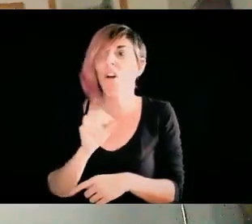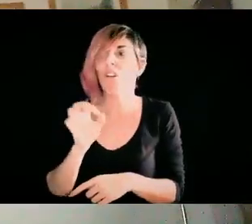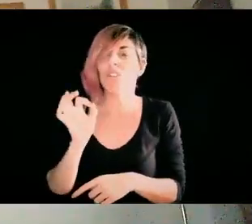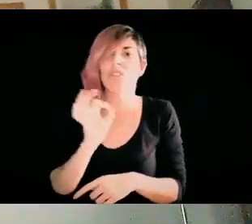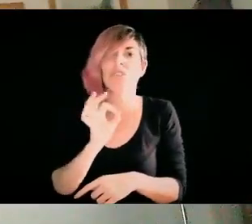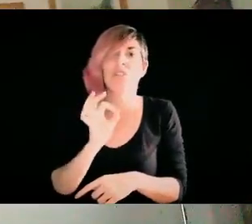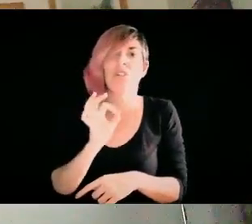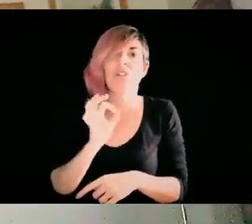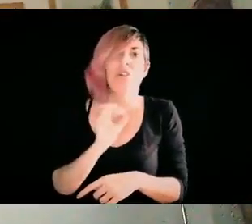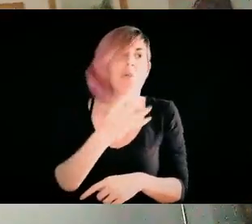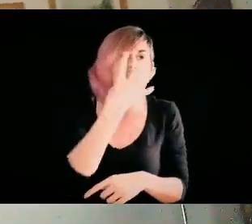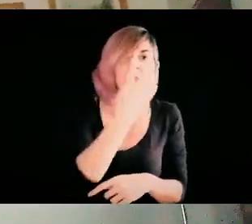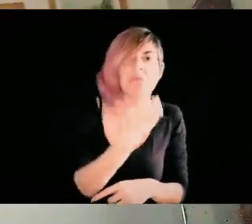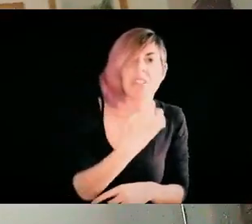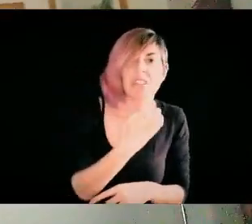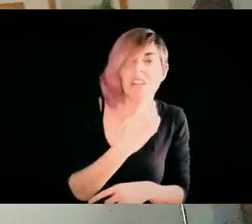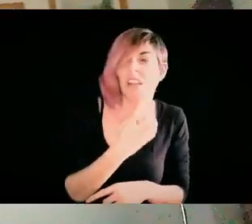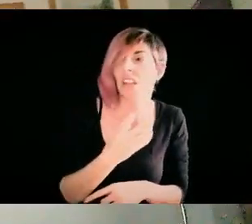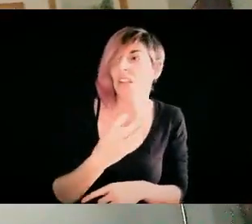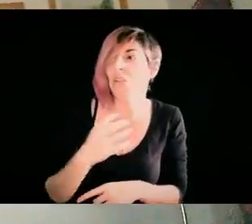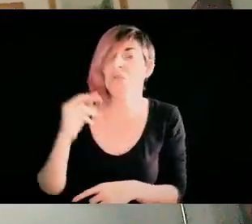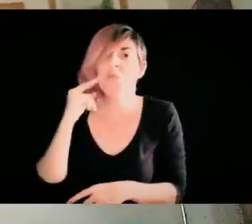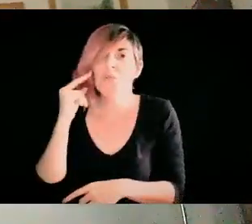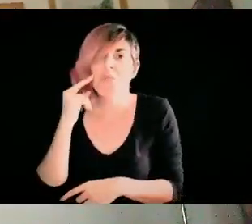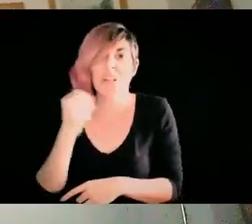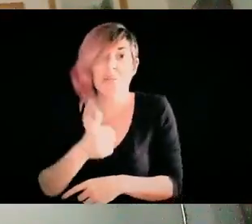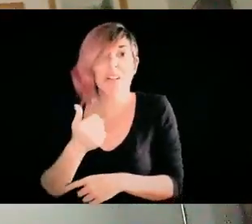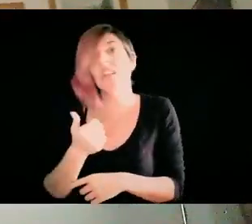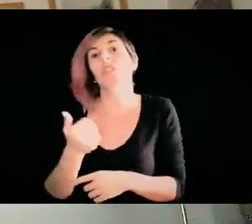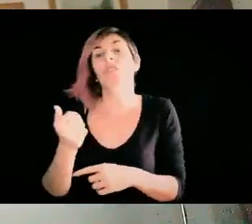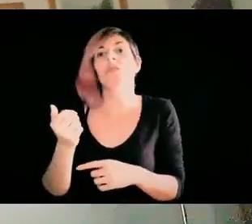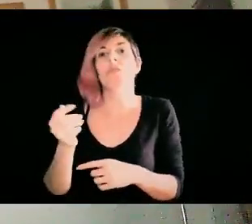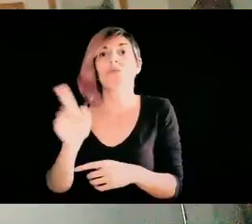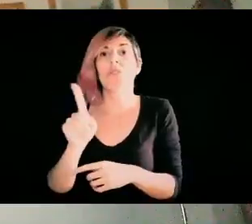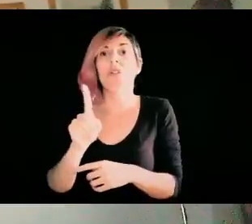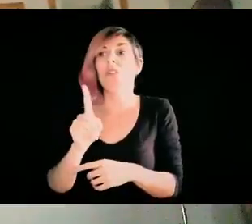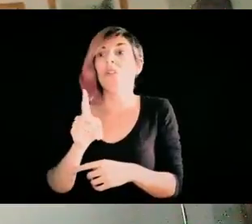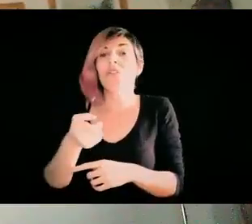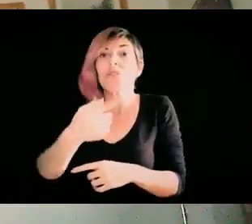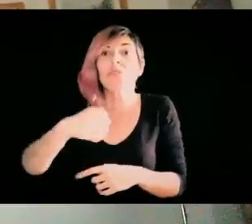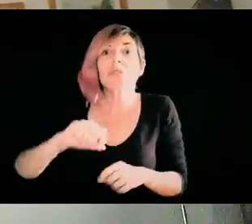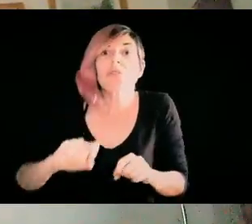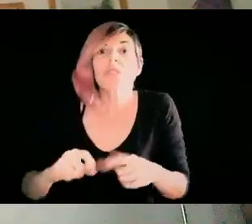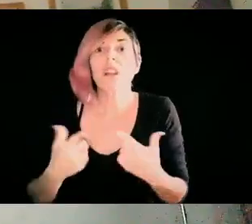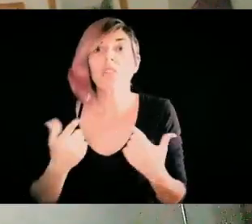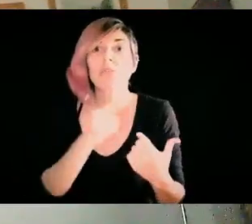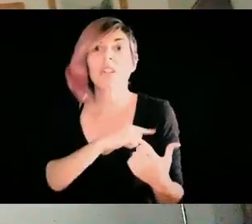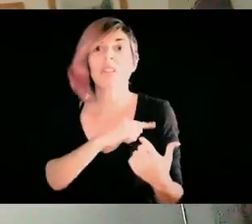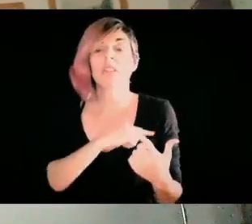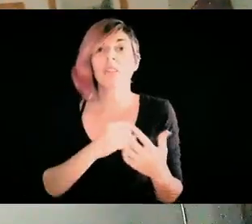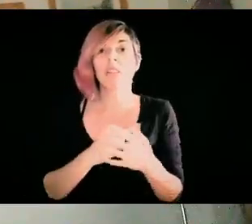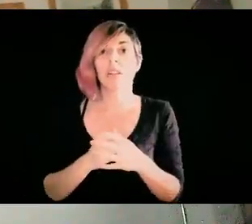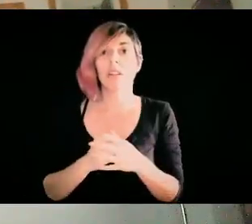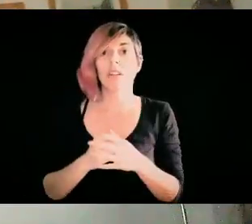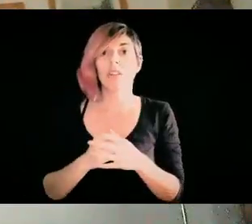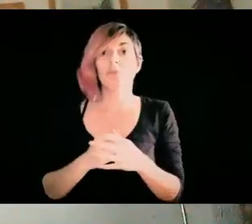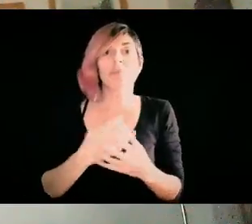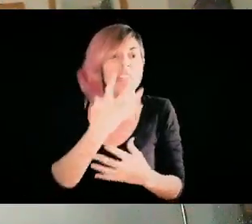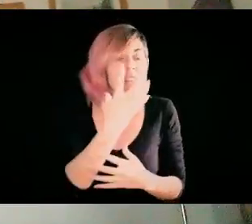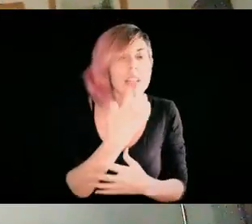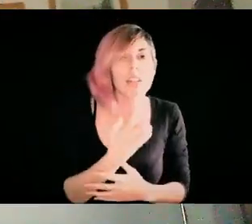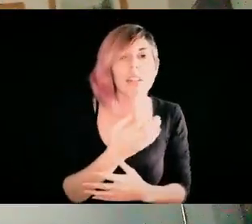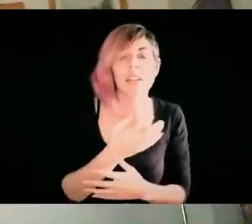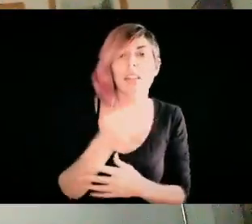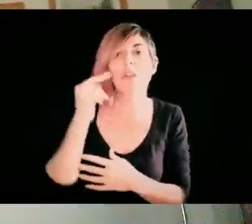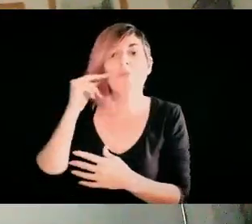somos demasiado miedosos ni somos demasiado depresivos, sino que simplemente reaccionamos naturalmente a lo que ocurre,